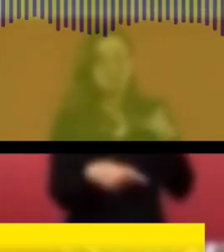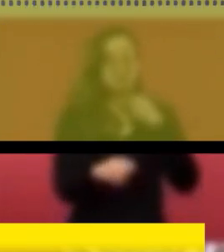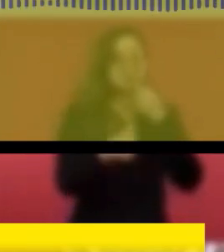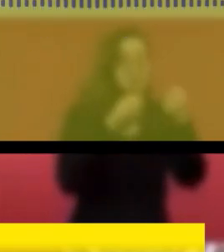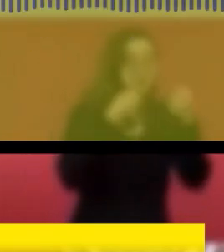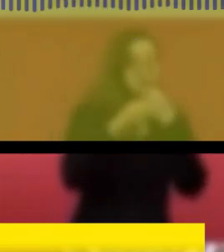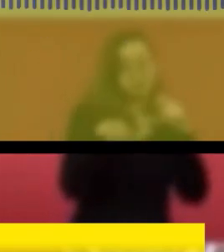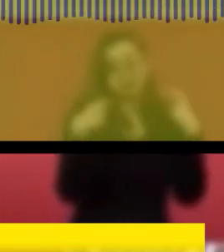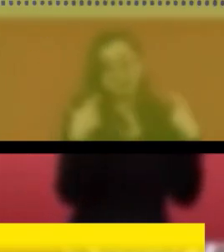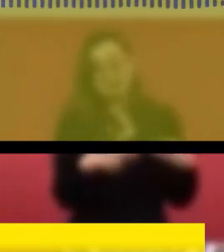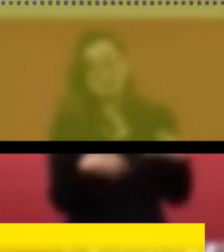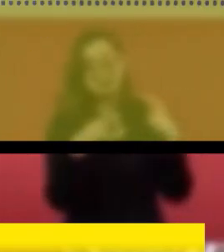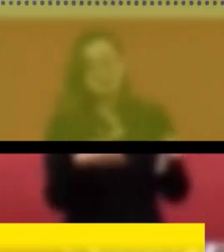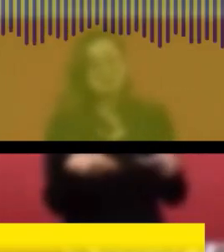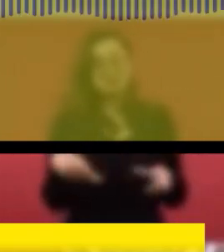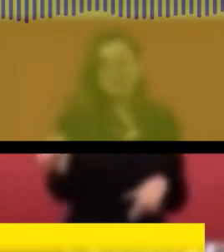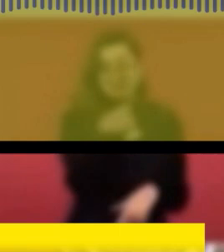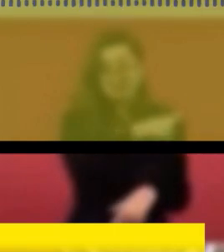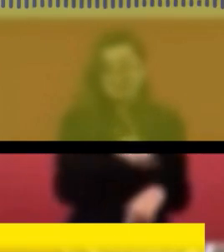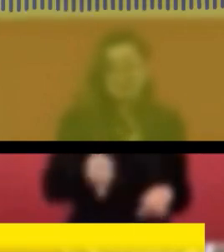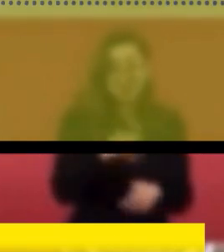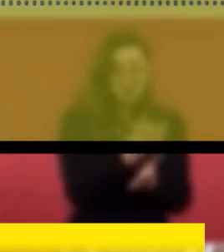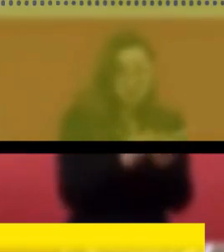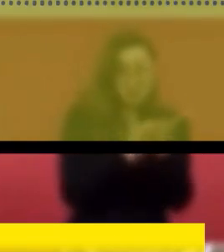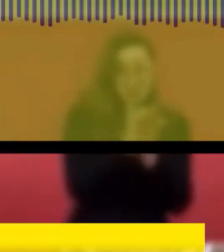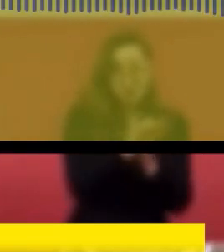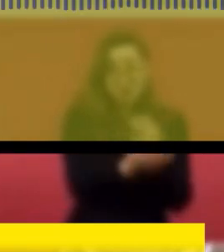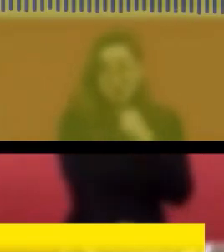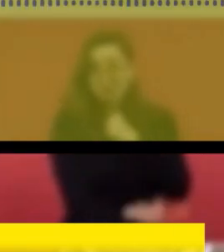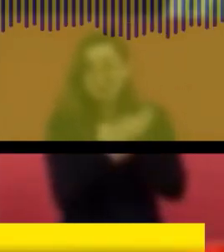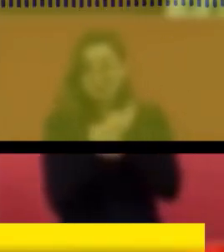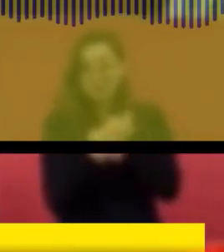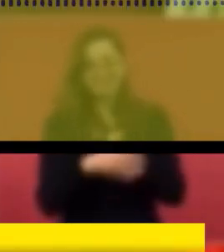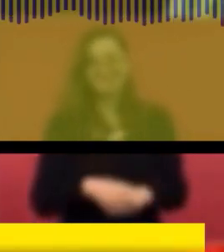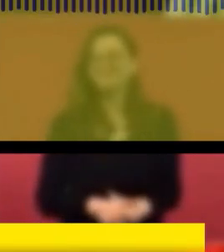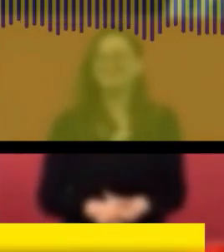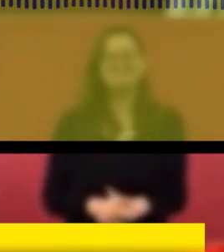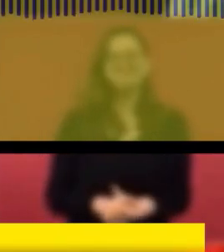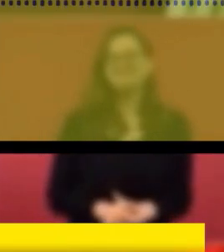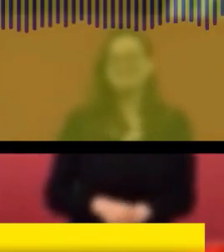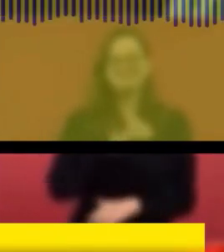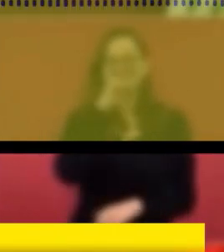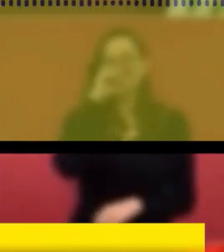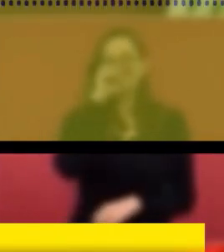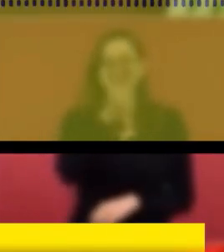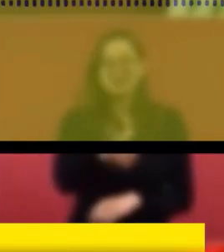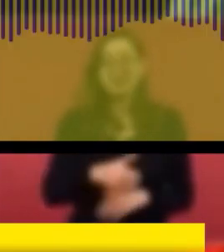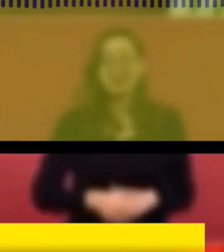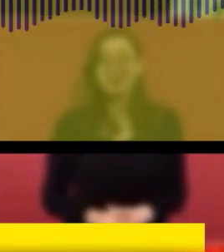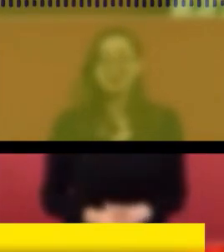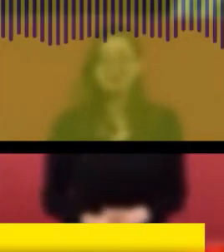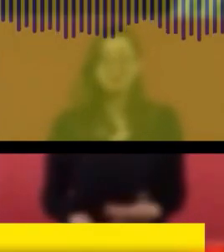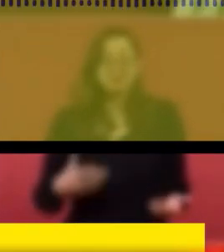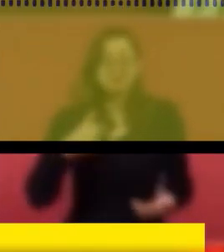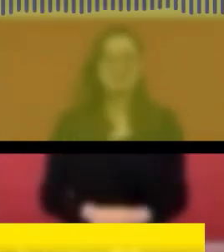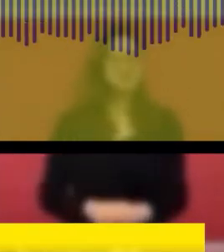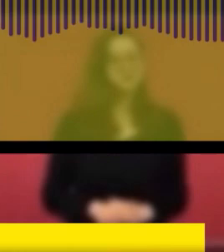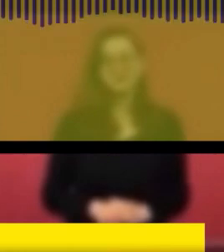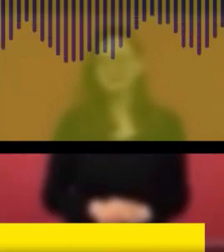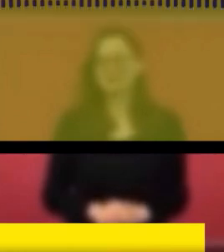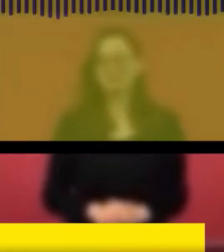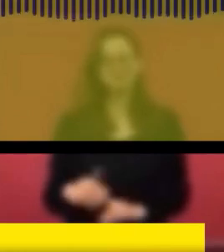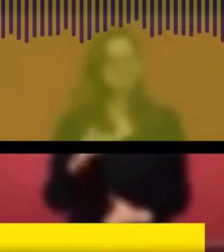nuevos instrumentos de proselitismo político, 7 ayudas a los pobres, que terminan